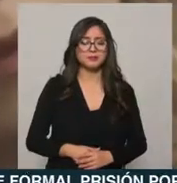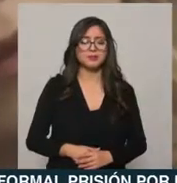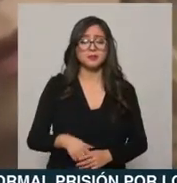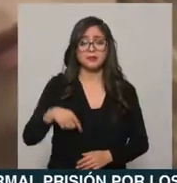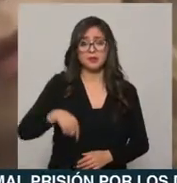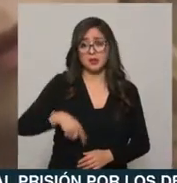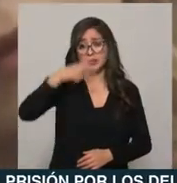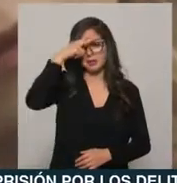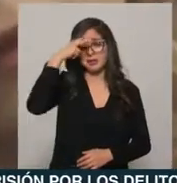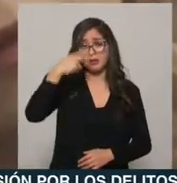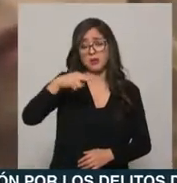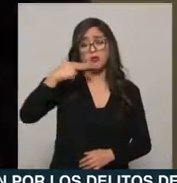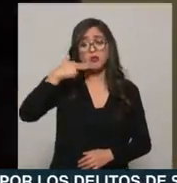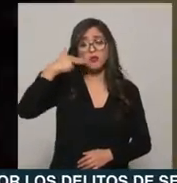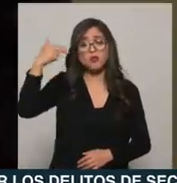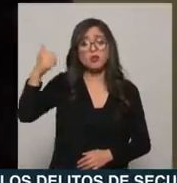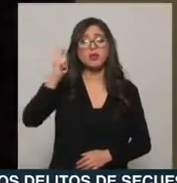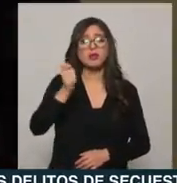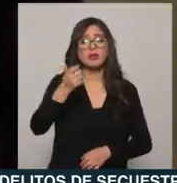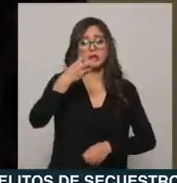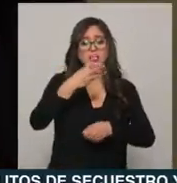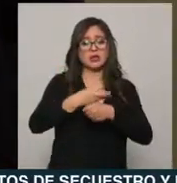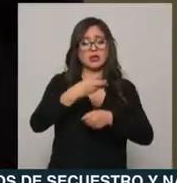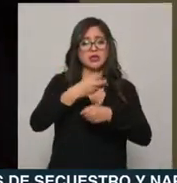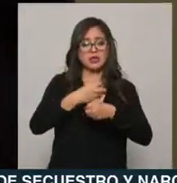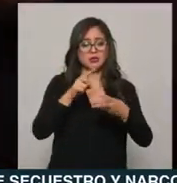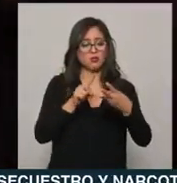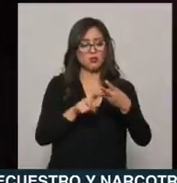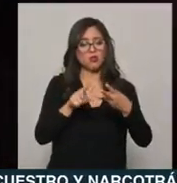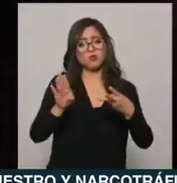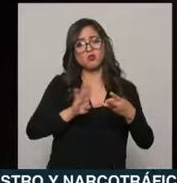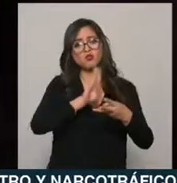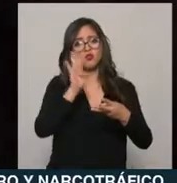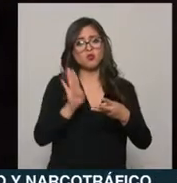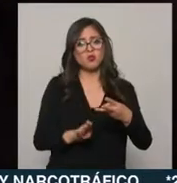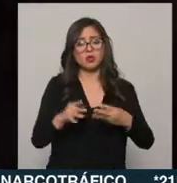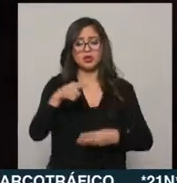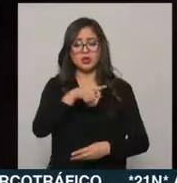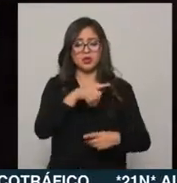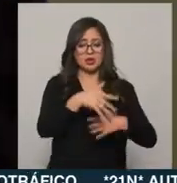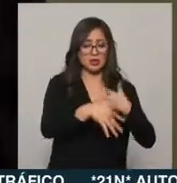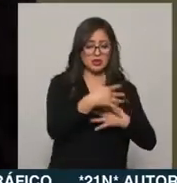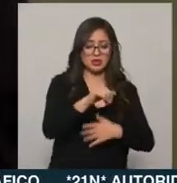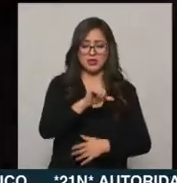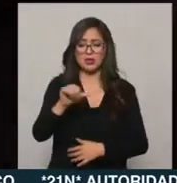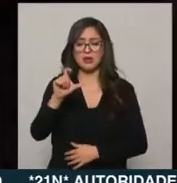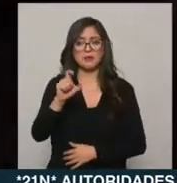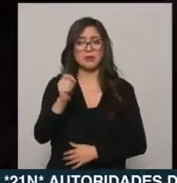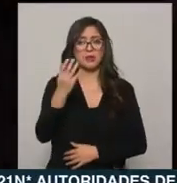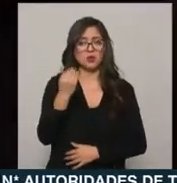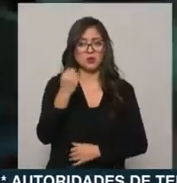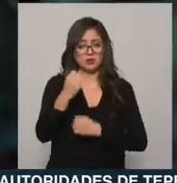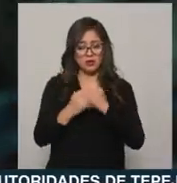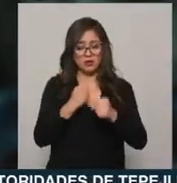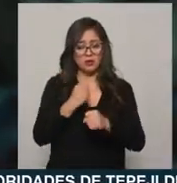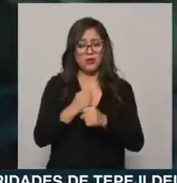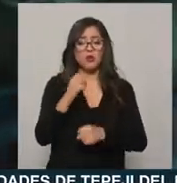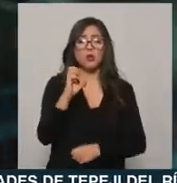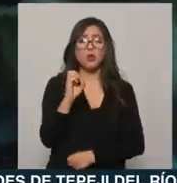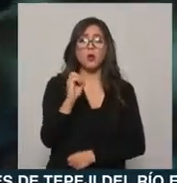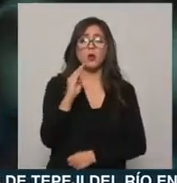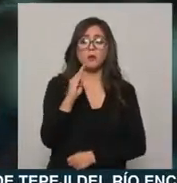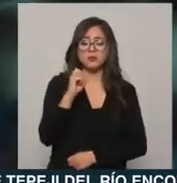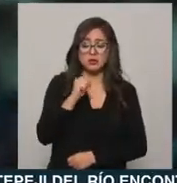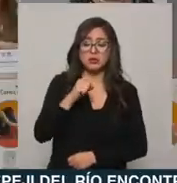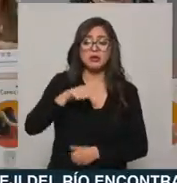En México, el suicidio representa la tercera causa externa de muerte en jóvenes de 15 a 29 años. De acuerdo a la Organización Mundial de la Salud, en la